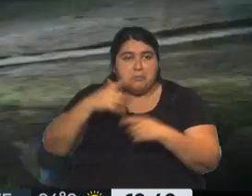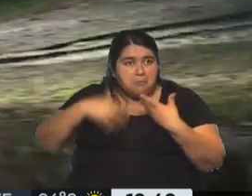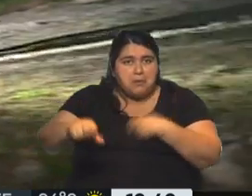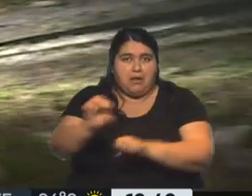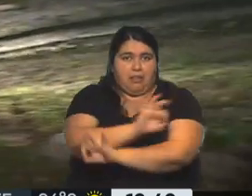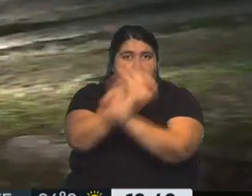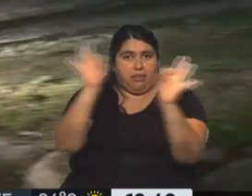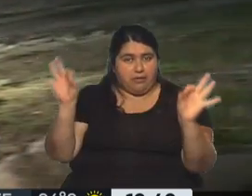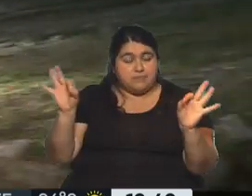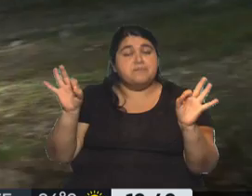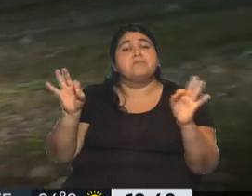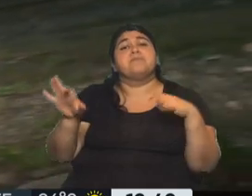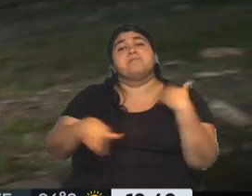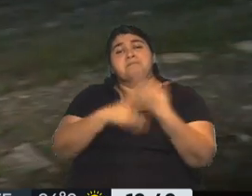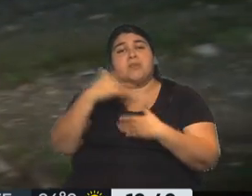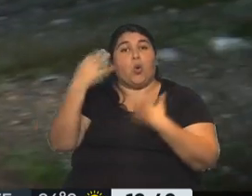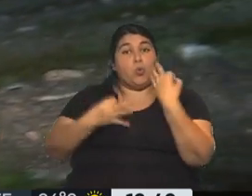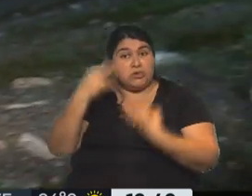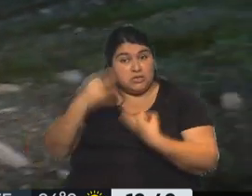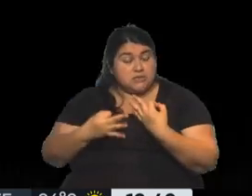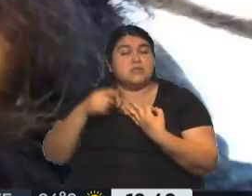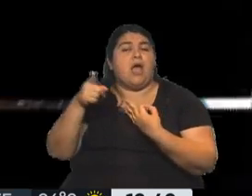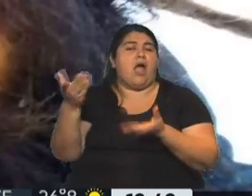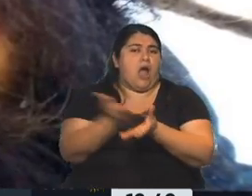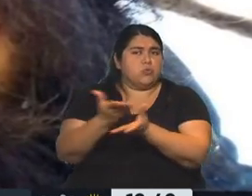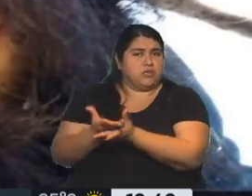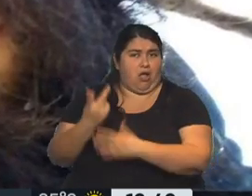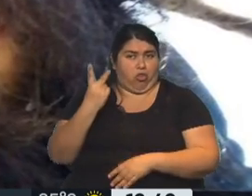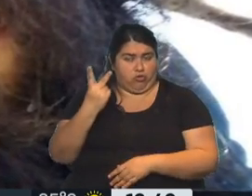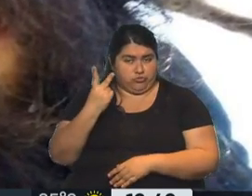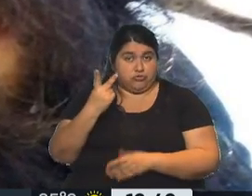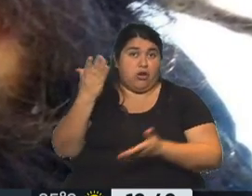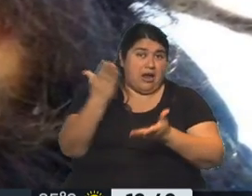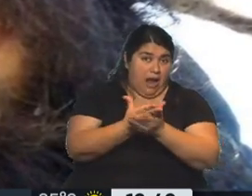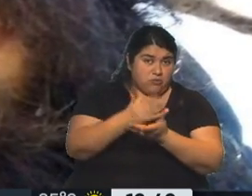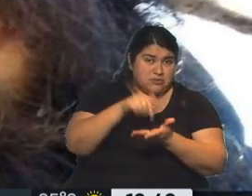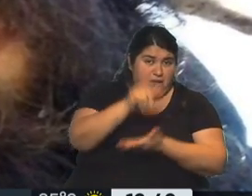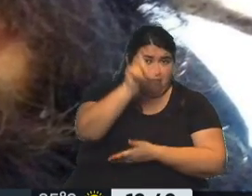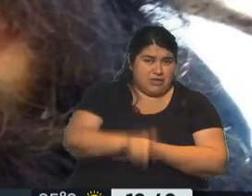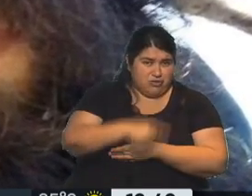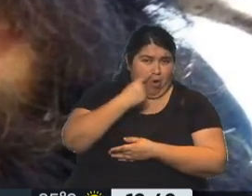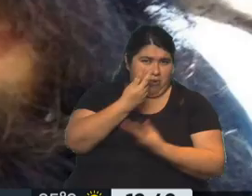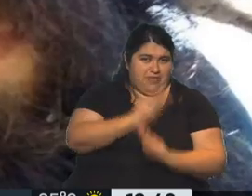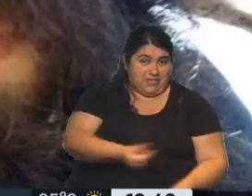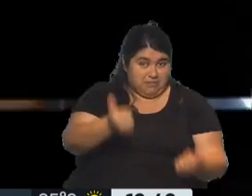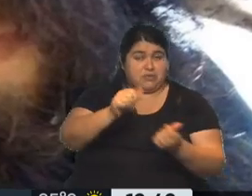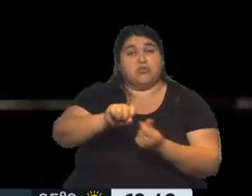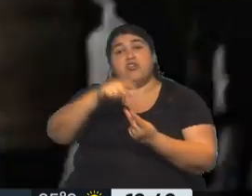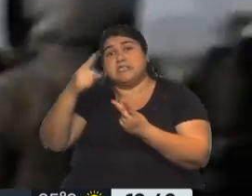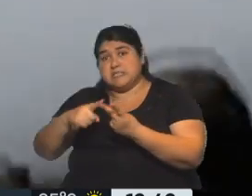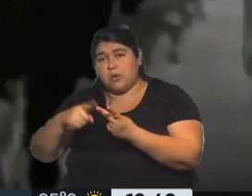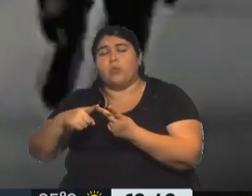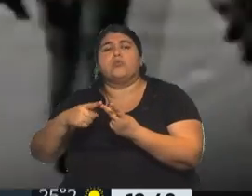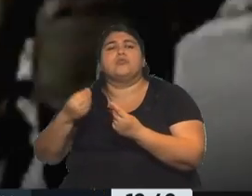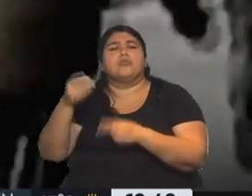nada. La justicia abrió entonces dos causas. Una por la desaparición del artesano, otra para determinar